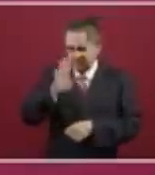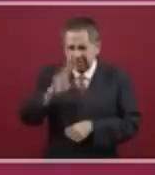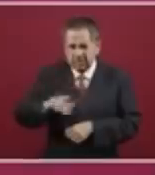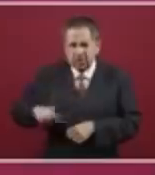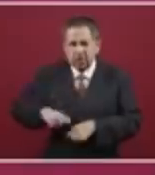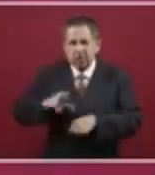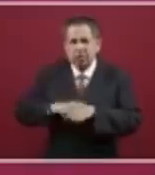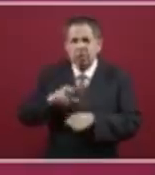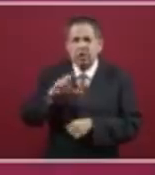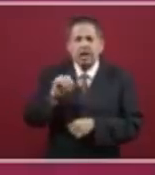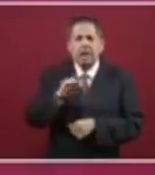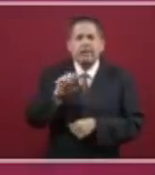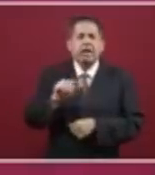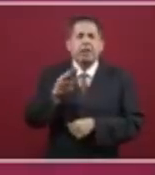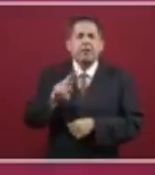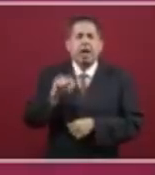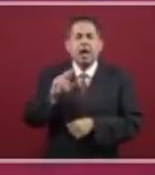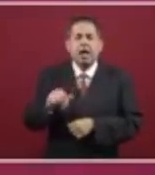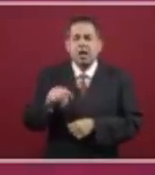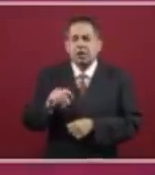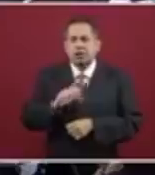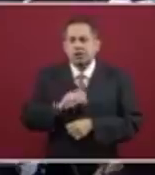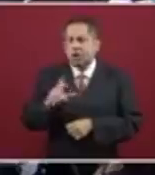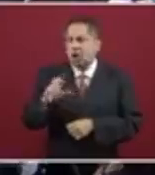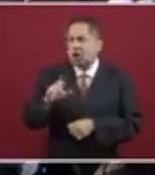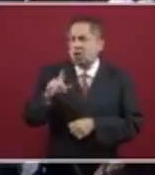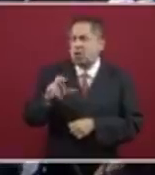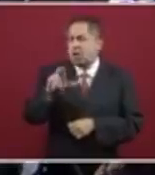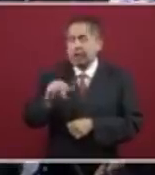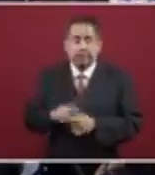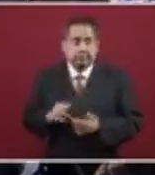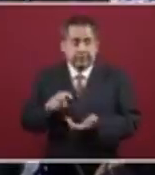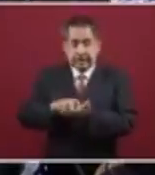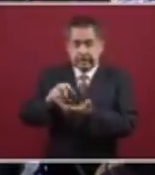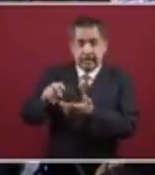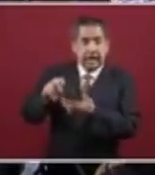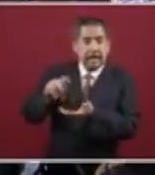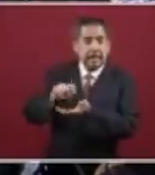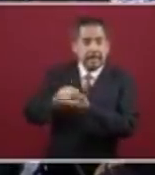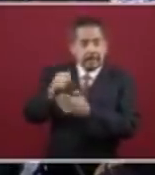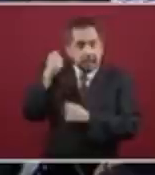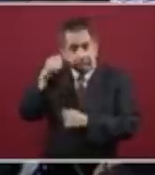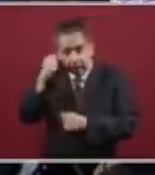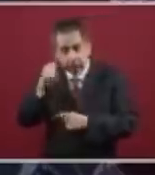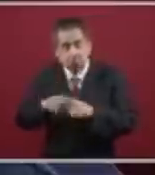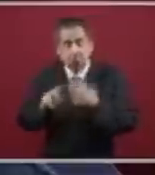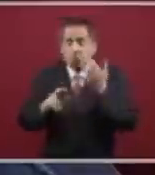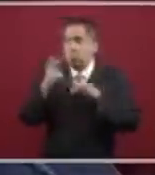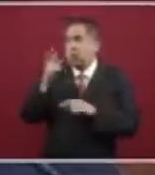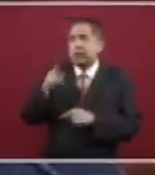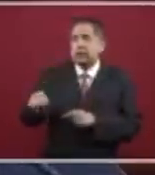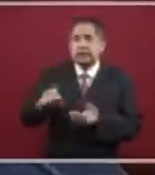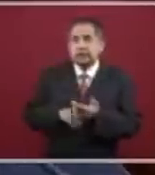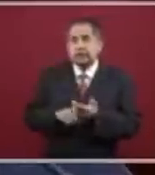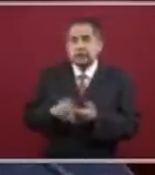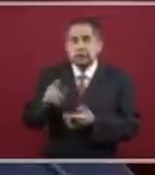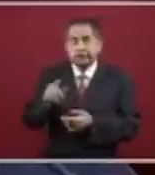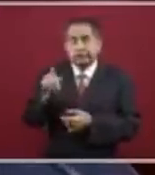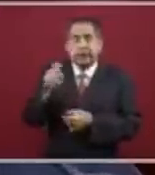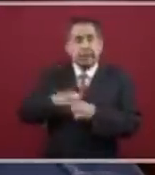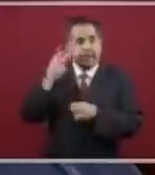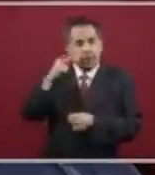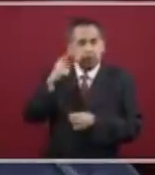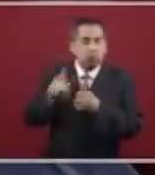gobernador Cabeza de Vaca, cólera en Tabasco y viruela en Veracruz. Entonces,